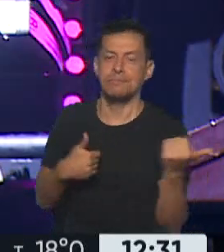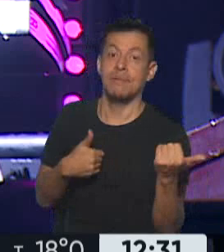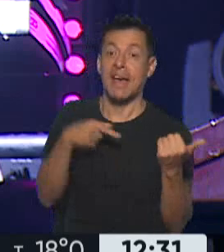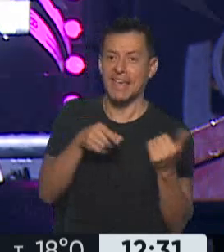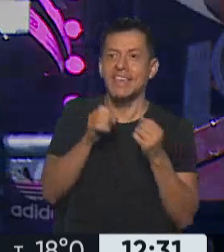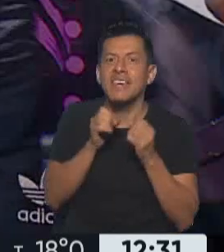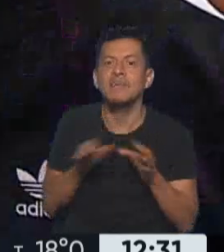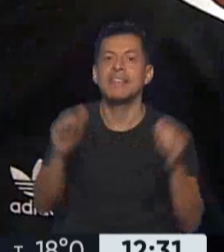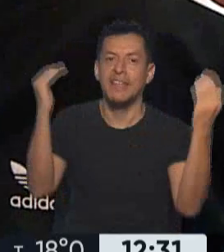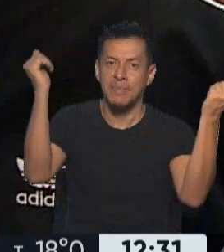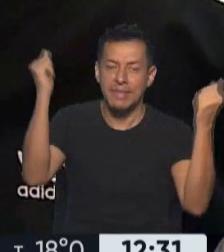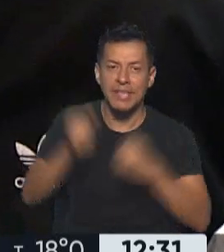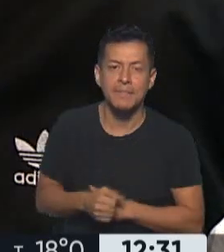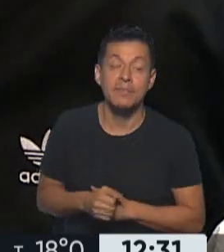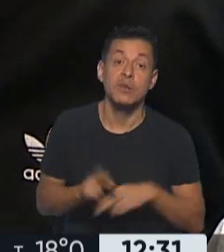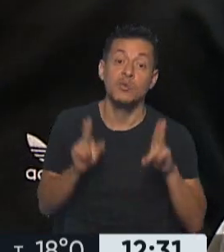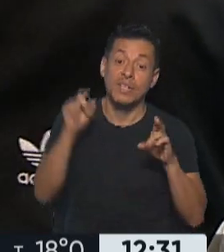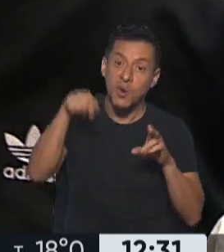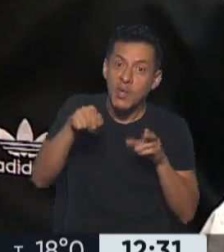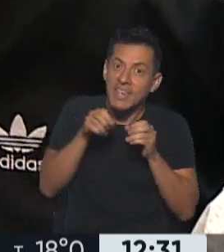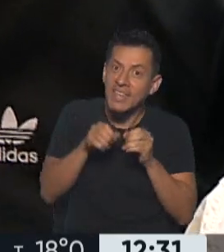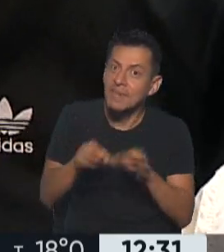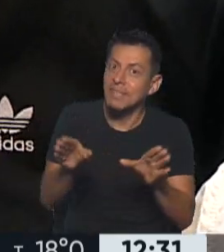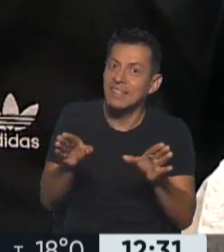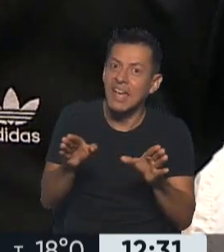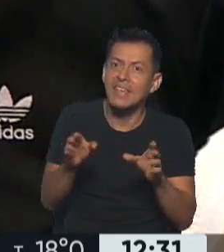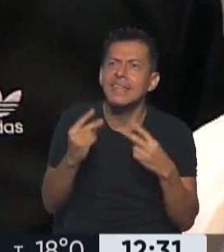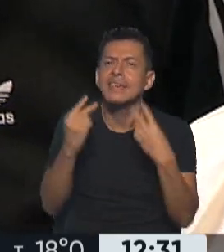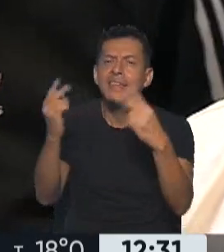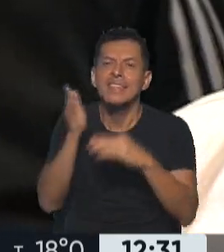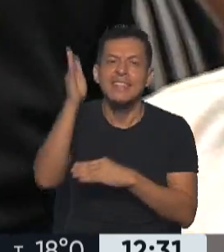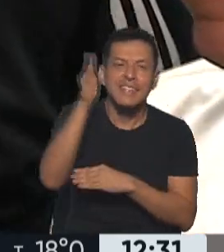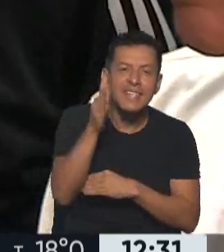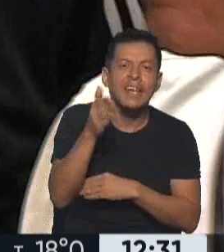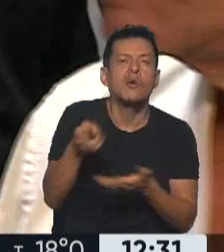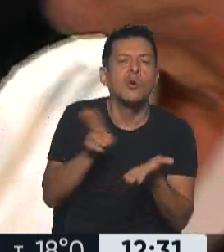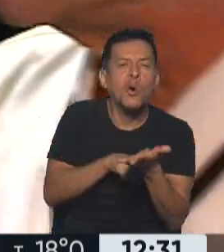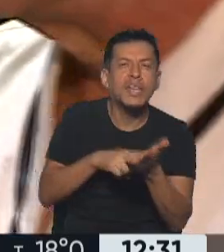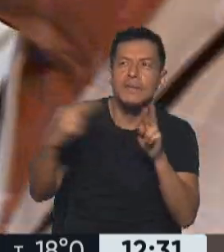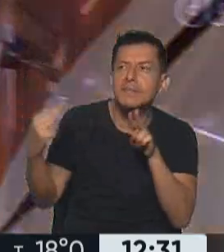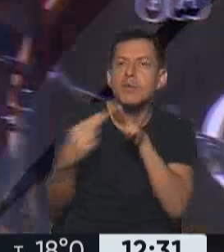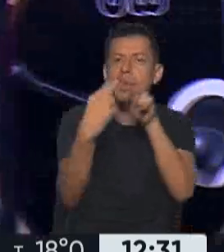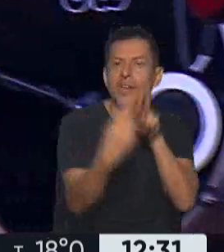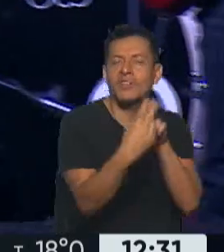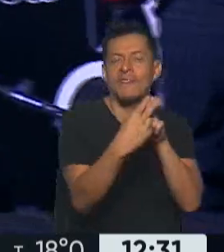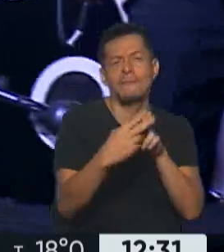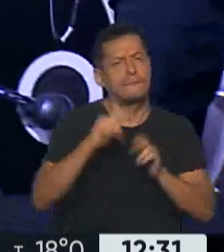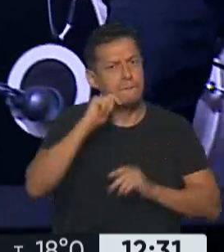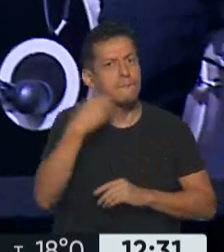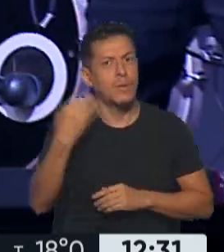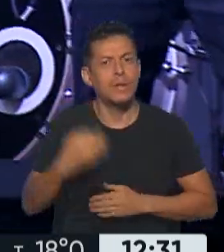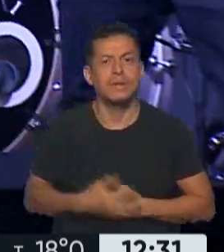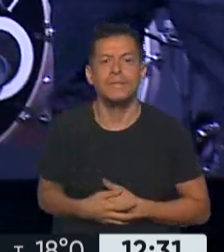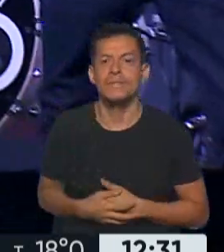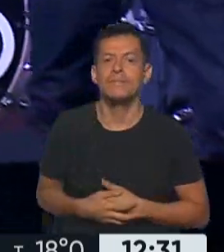ahí arranca la despedida. Por suerte se arranca ahora con esta gira y con el reencuentro, y la verdad que está muy bueno.